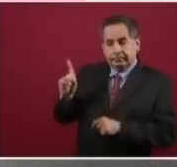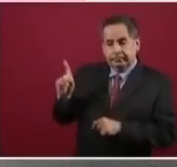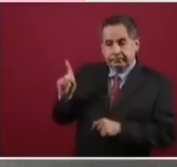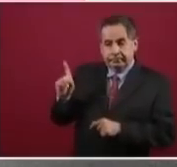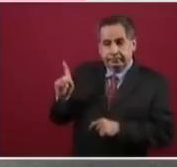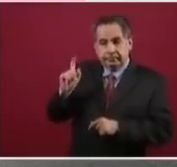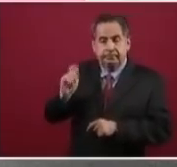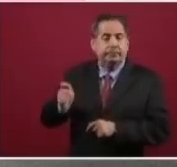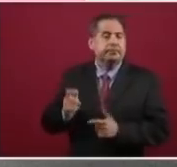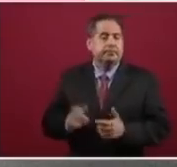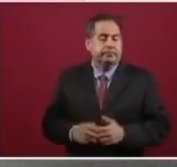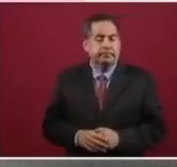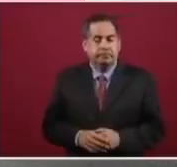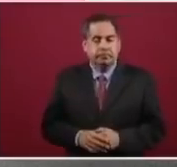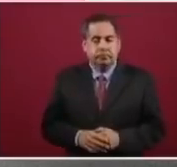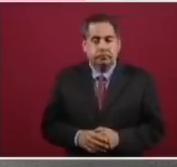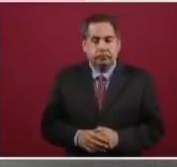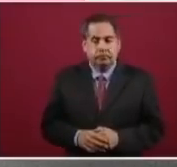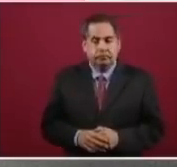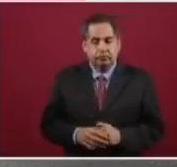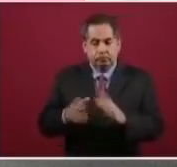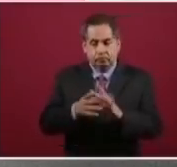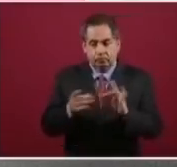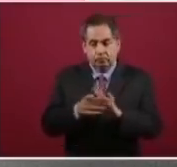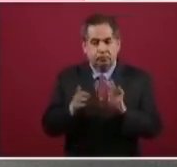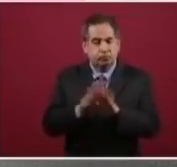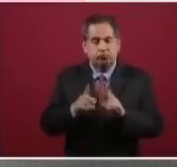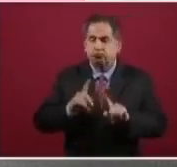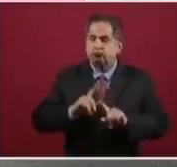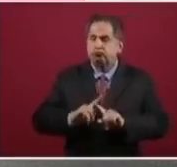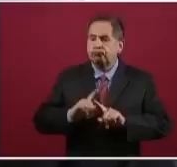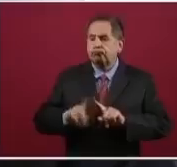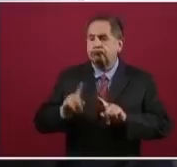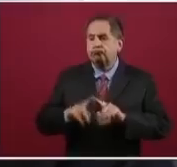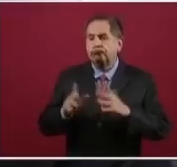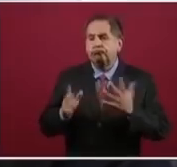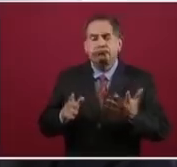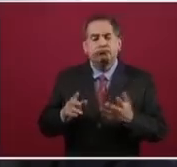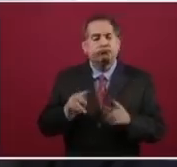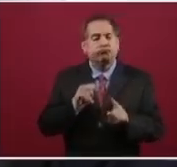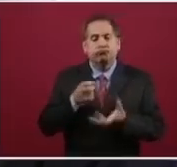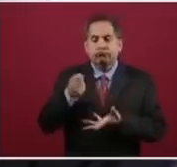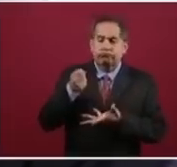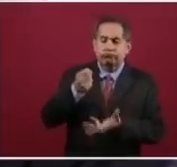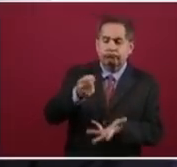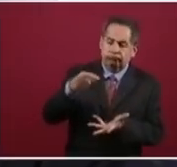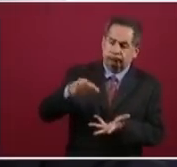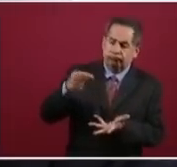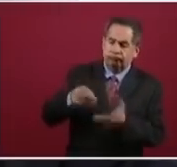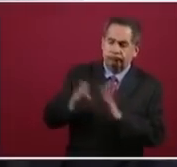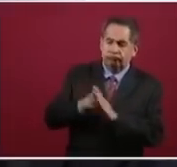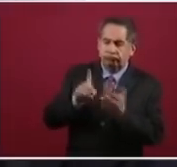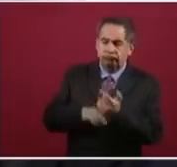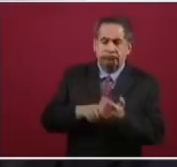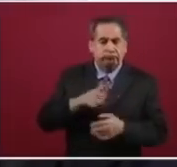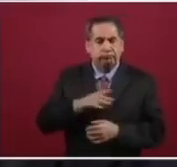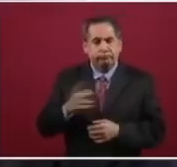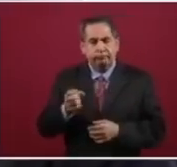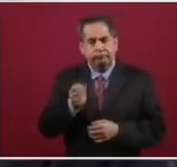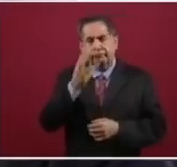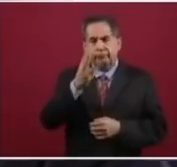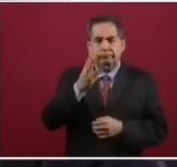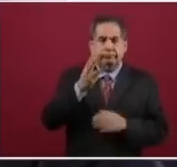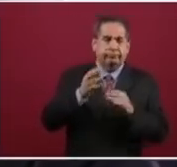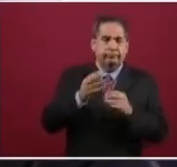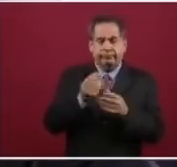lo que lo que ilustra son las distintas formas de leer el presupuesto hay básicamente tres